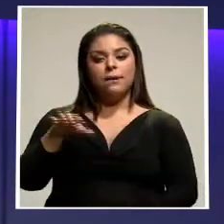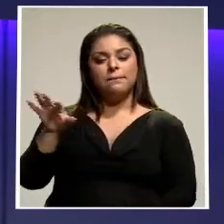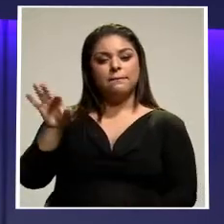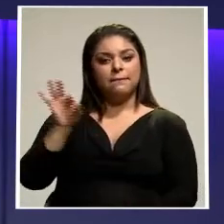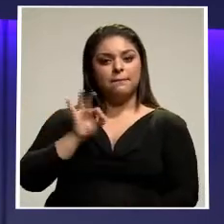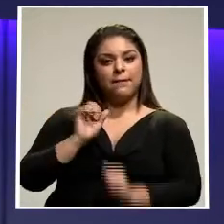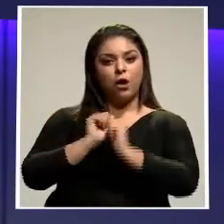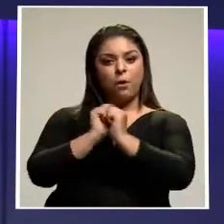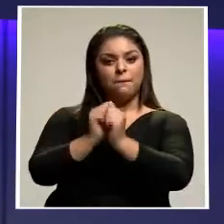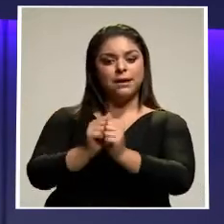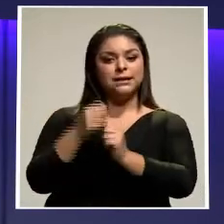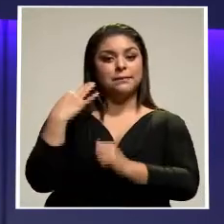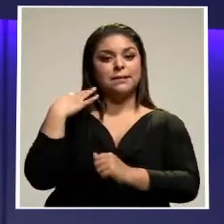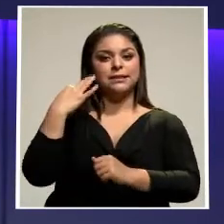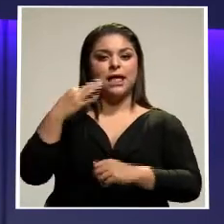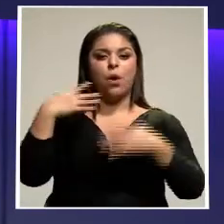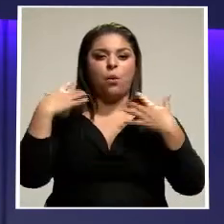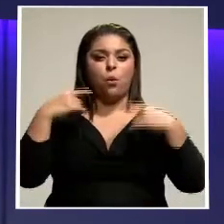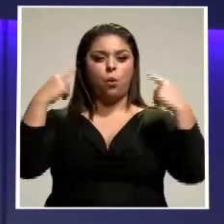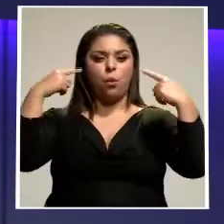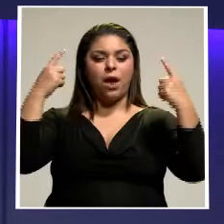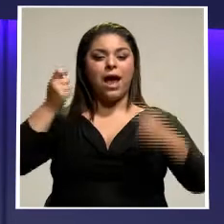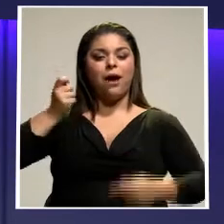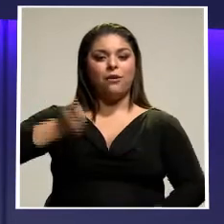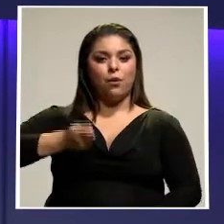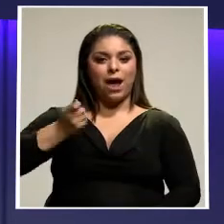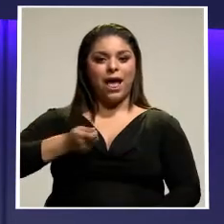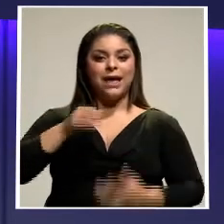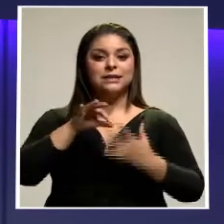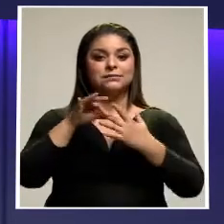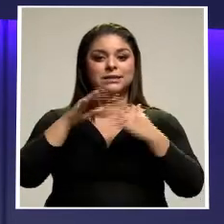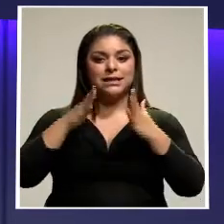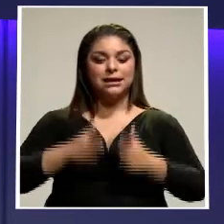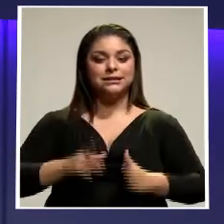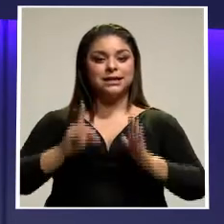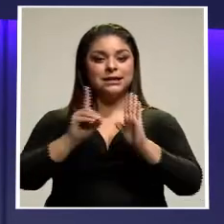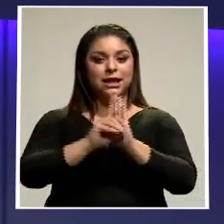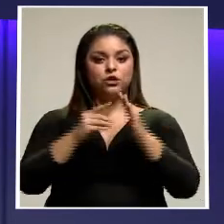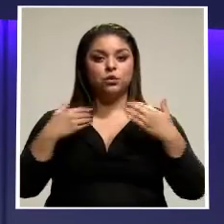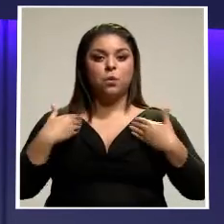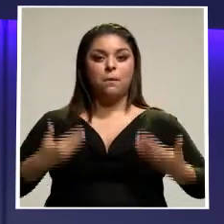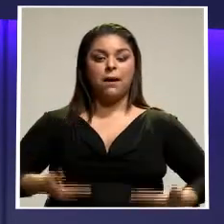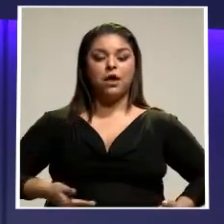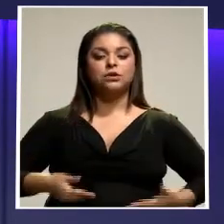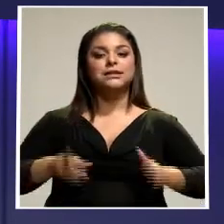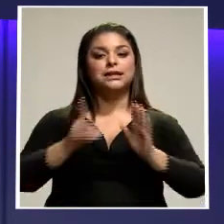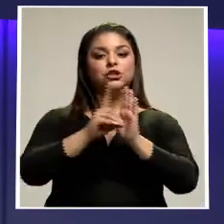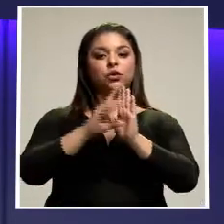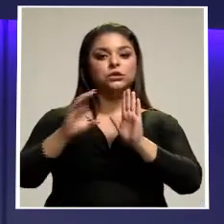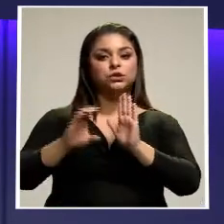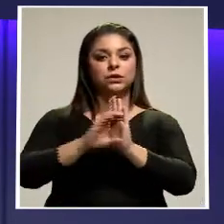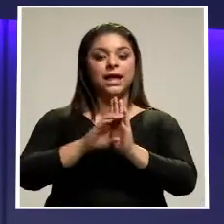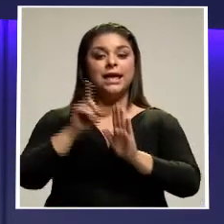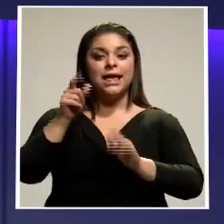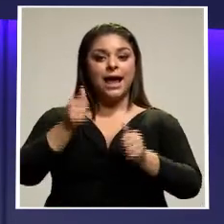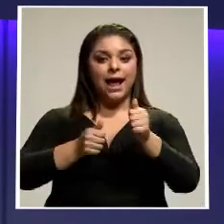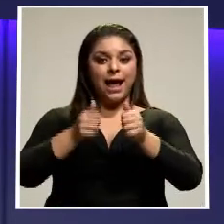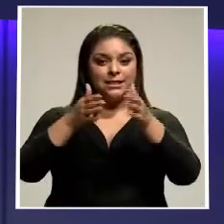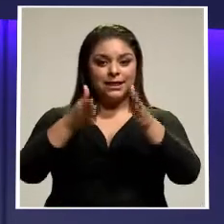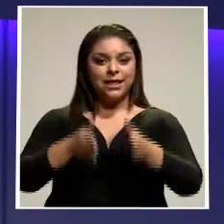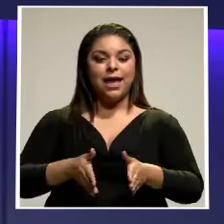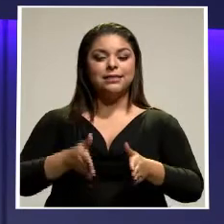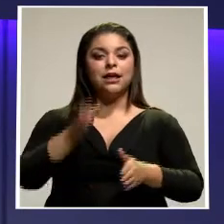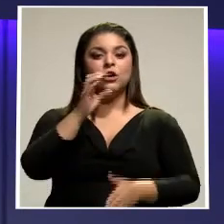de superlujo, abogada, especialista en derechos humanos y en derecho constitucional y candidata de Costa